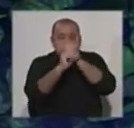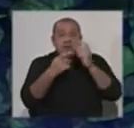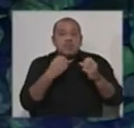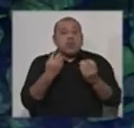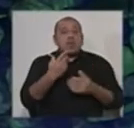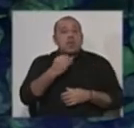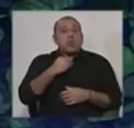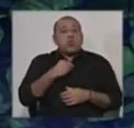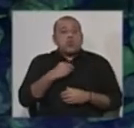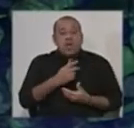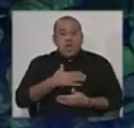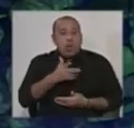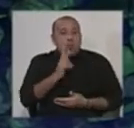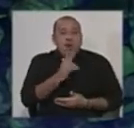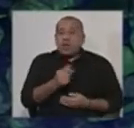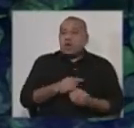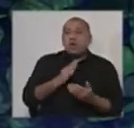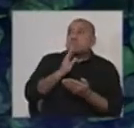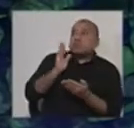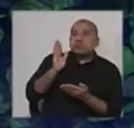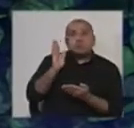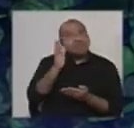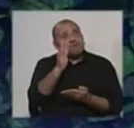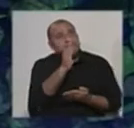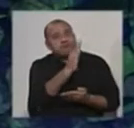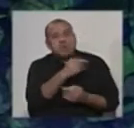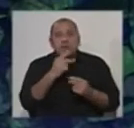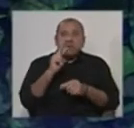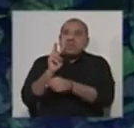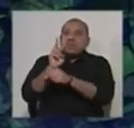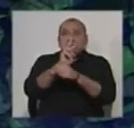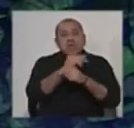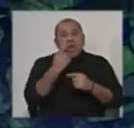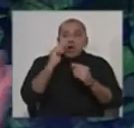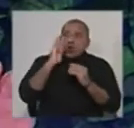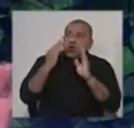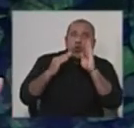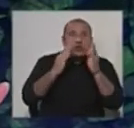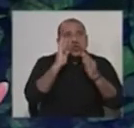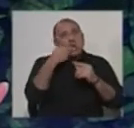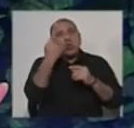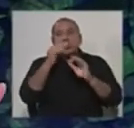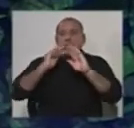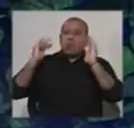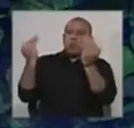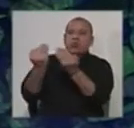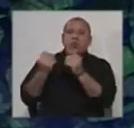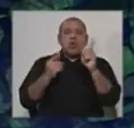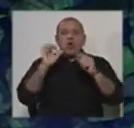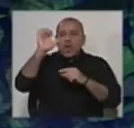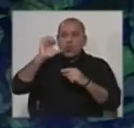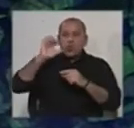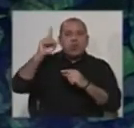humana de emigrar de recorrer el mundo de salir de su realidad los europeos tienen que hacerse cargo y los norteamericanos también de que el fenómeno